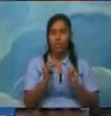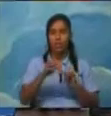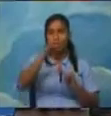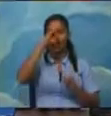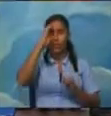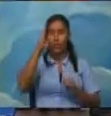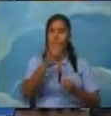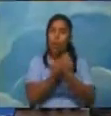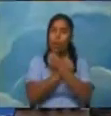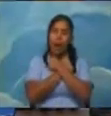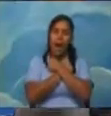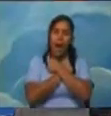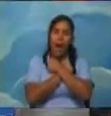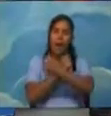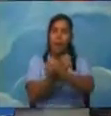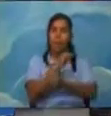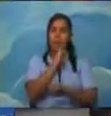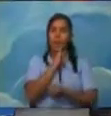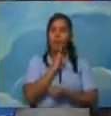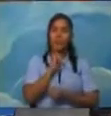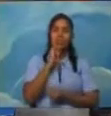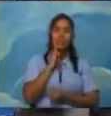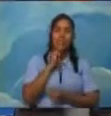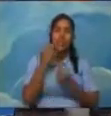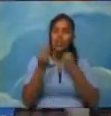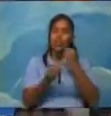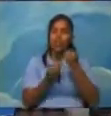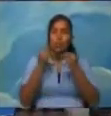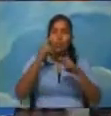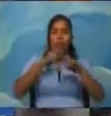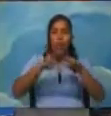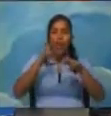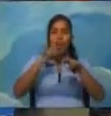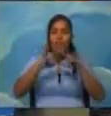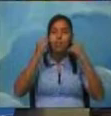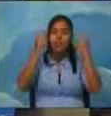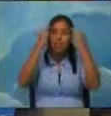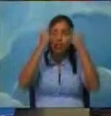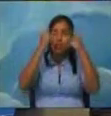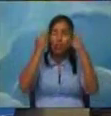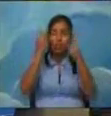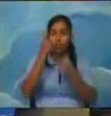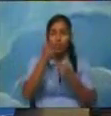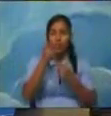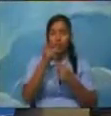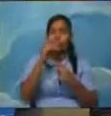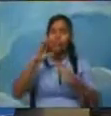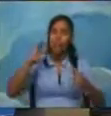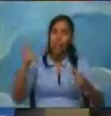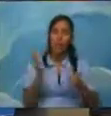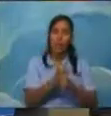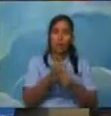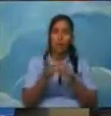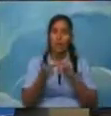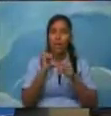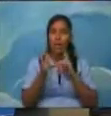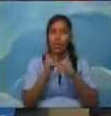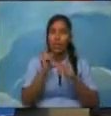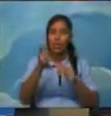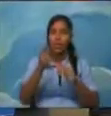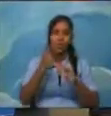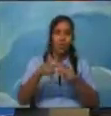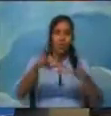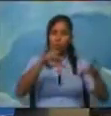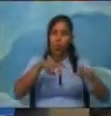Dios ama a Israel. Aleluya. Como la niña de sus ojos. Si encuentra algún judío en alguna parte